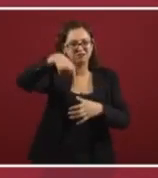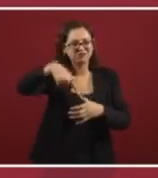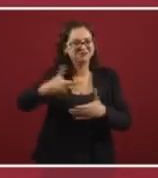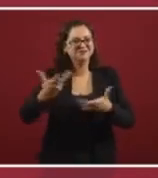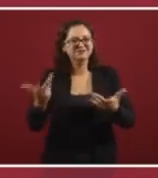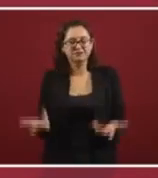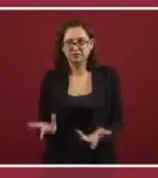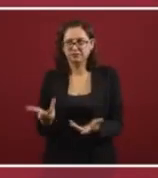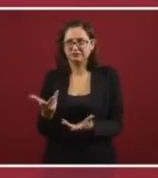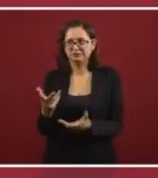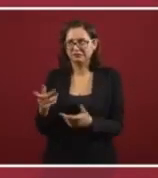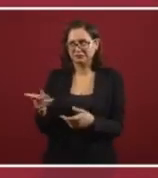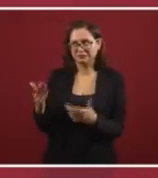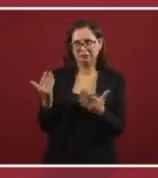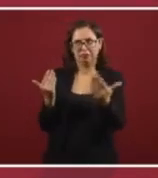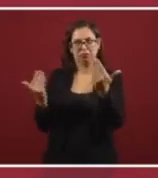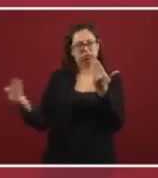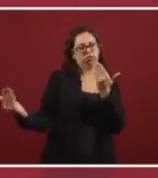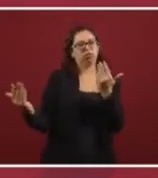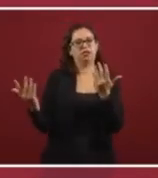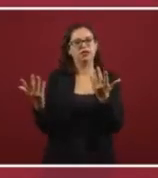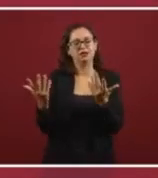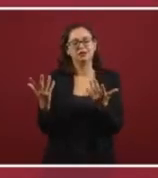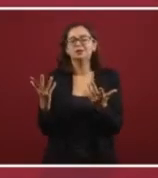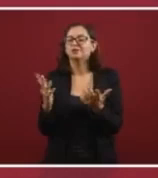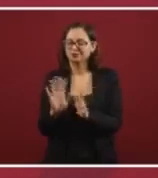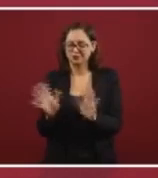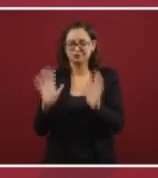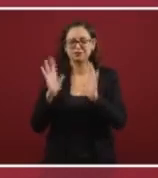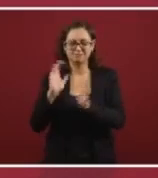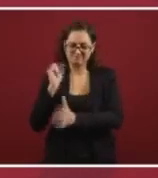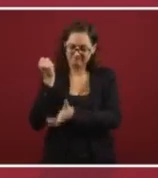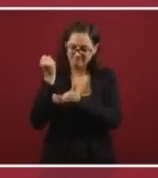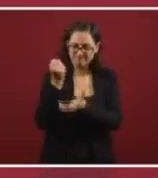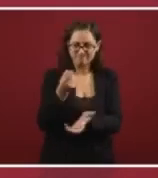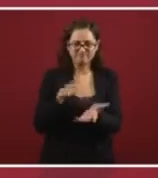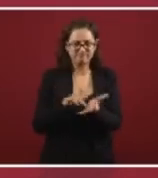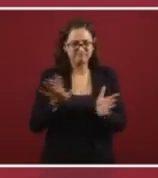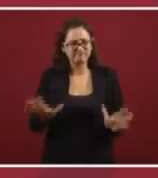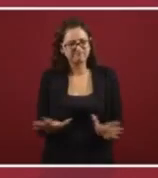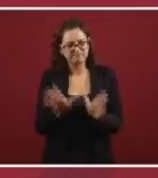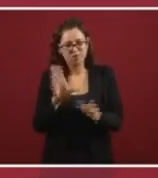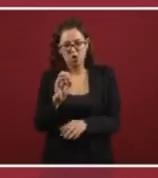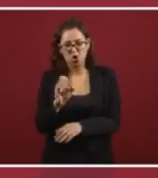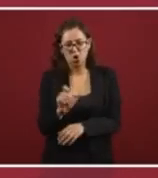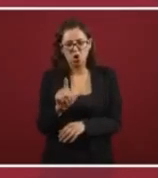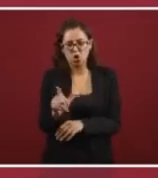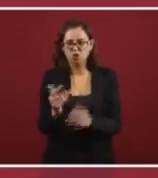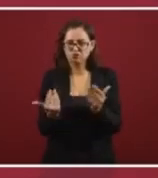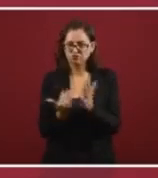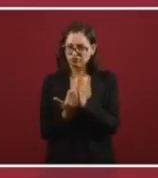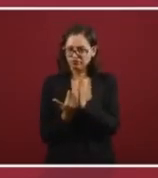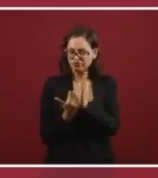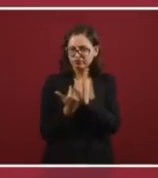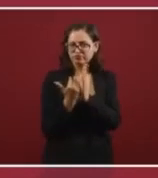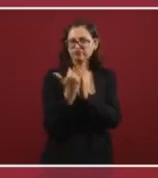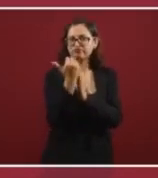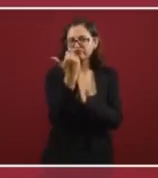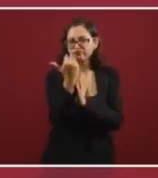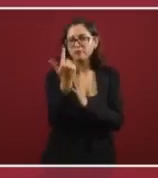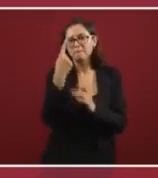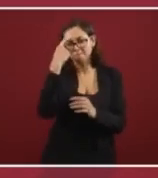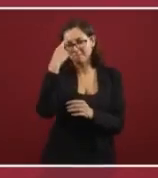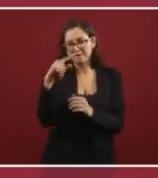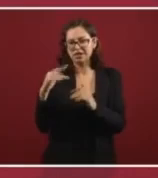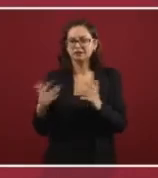servicios básicos. También con ese propósito, para que